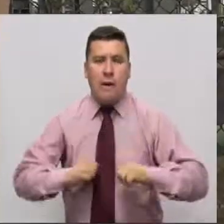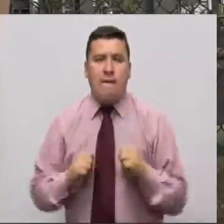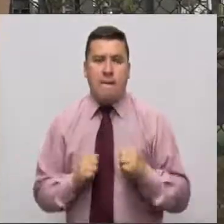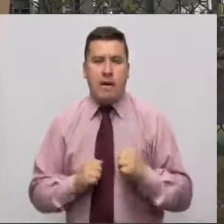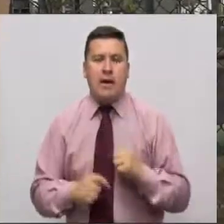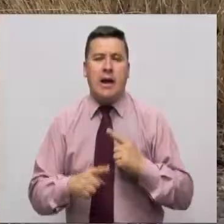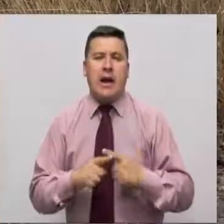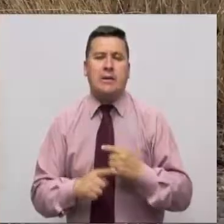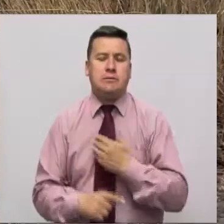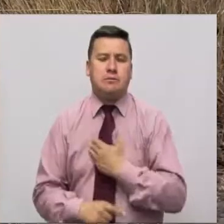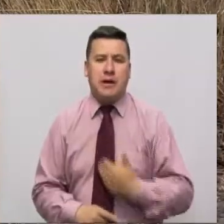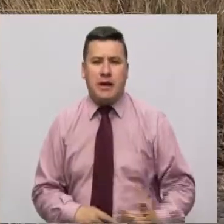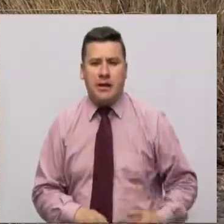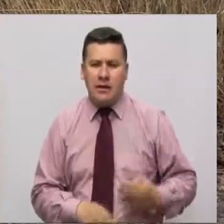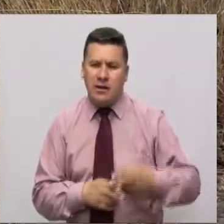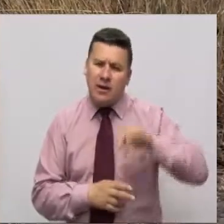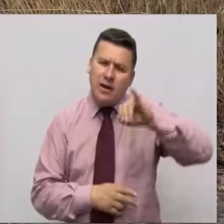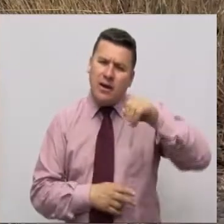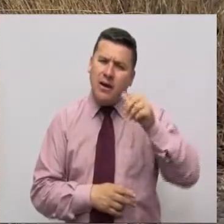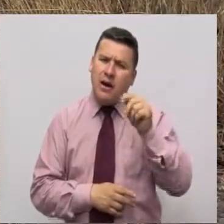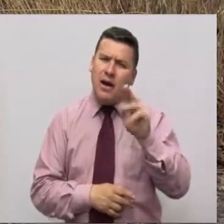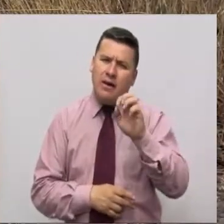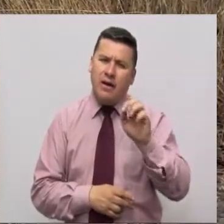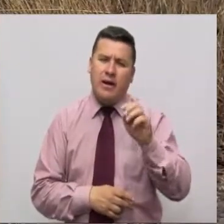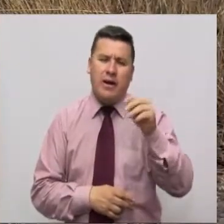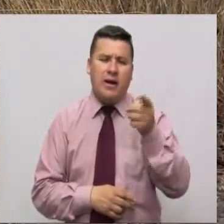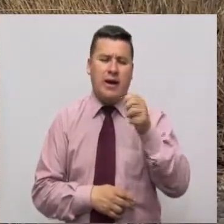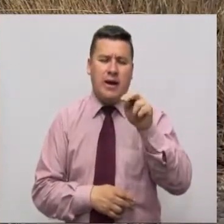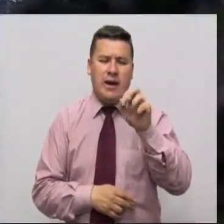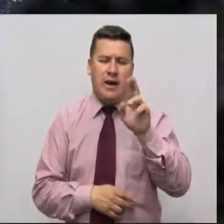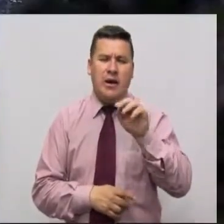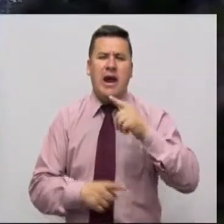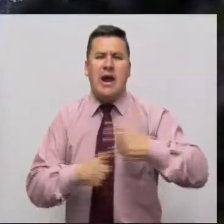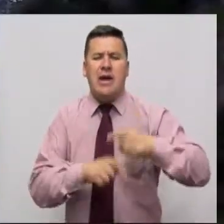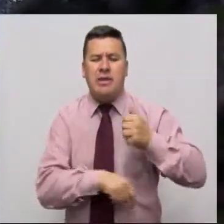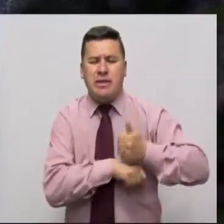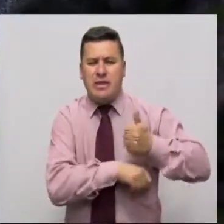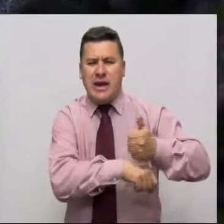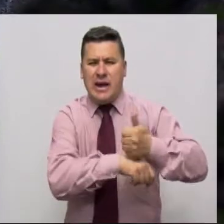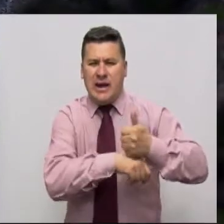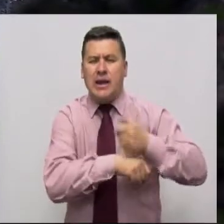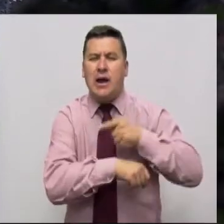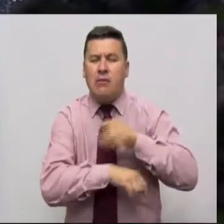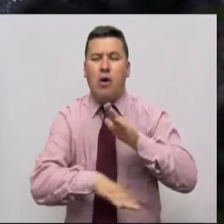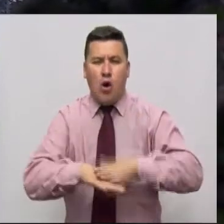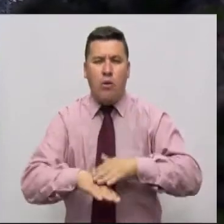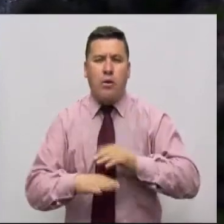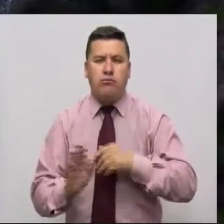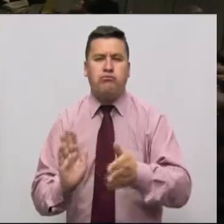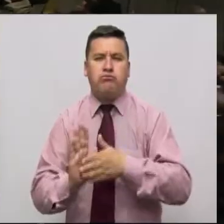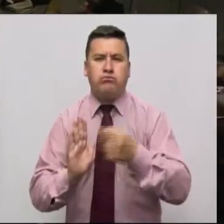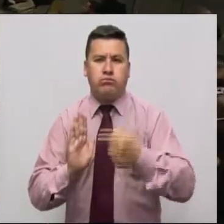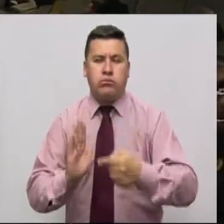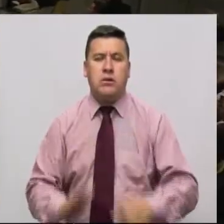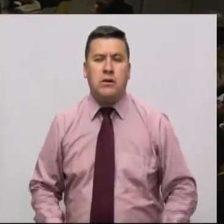ante un juez de Bogotá al expresidente de Ecopetrol, Javier Genaro Gutiérrez, y a varios exdirectivos de la